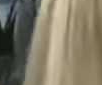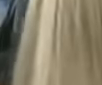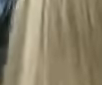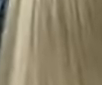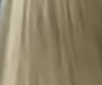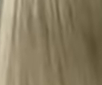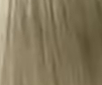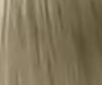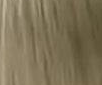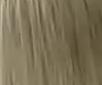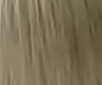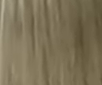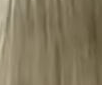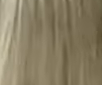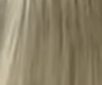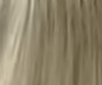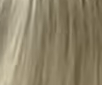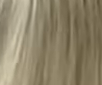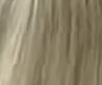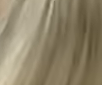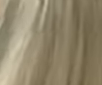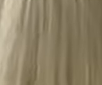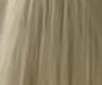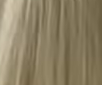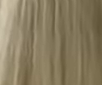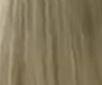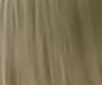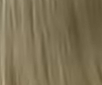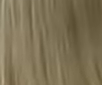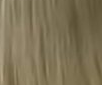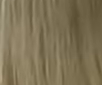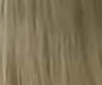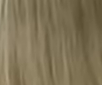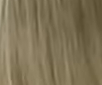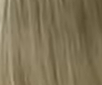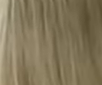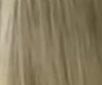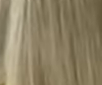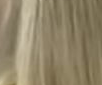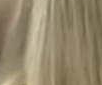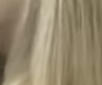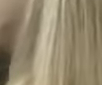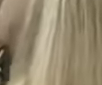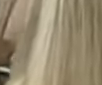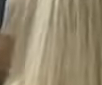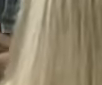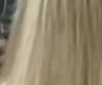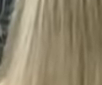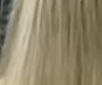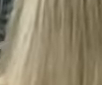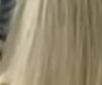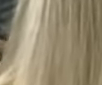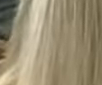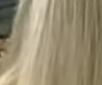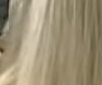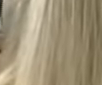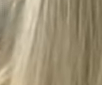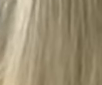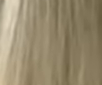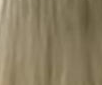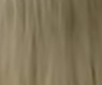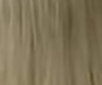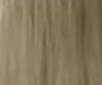esta conversación, para profundizar ese diálogo que sea fructífero y productivo para el desarrollo de la